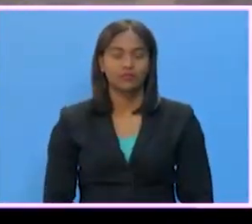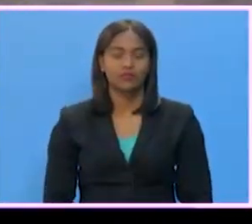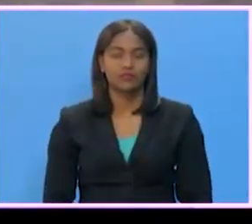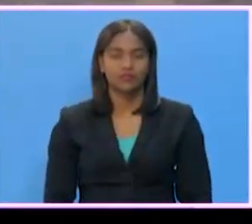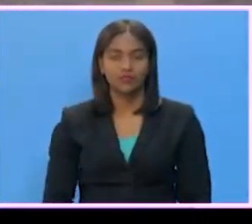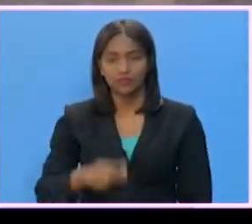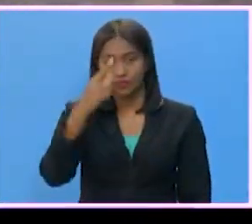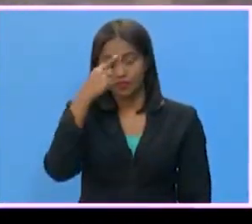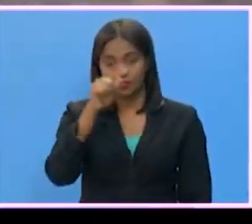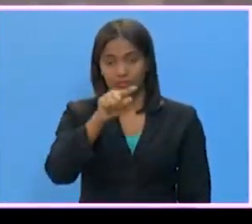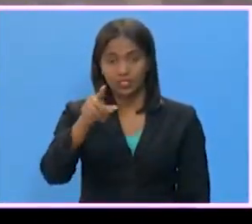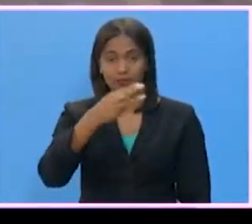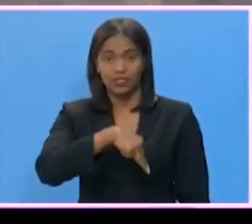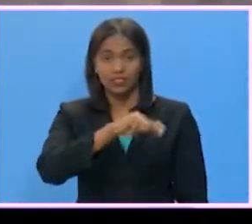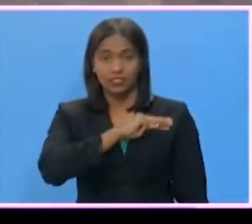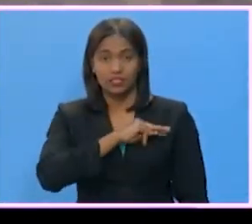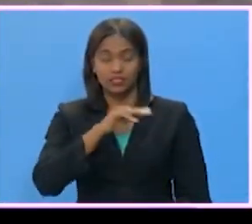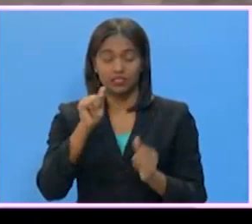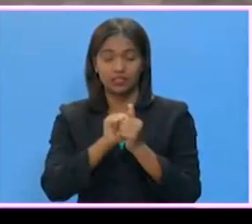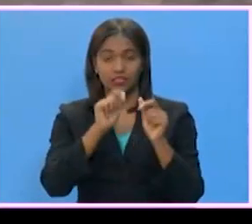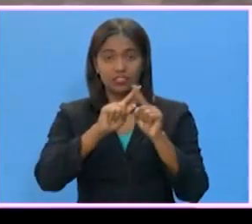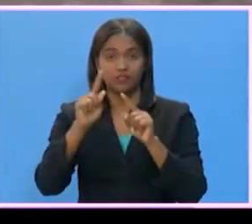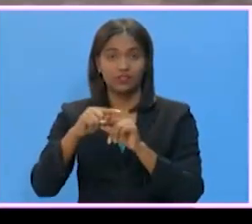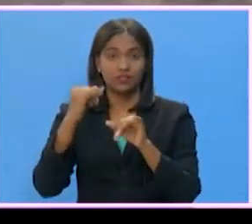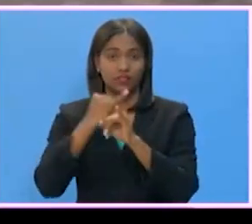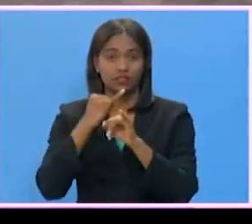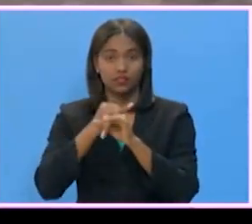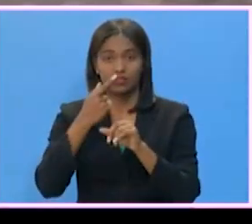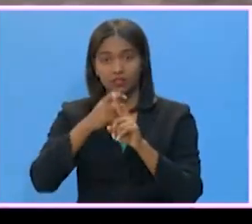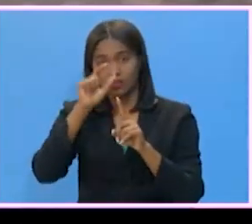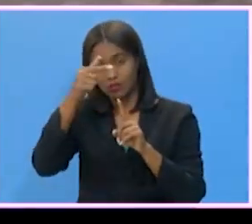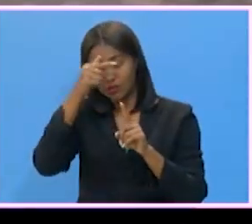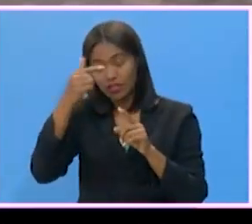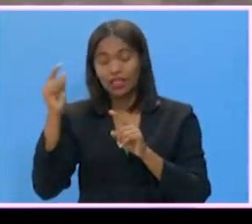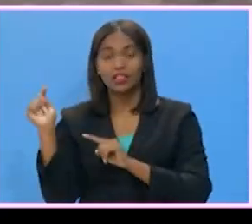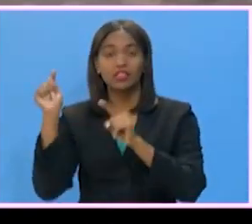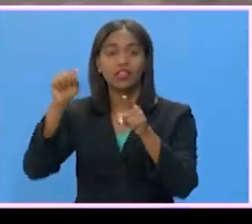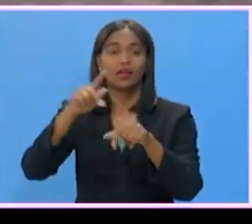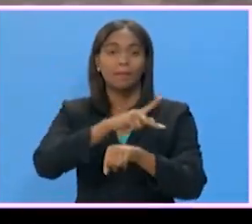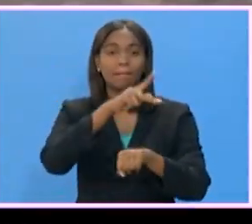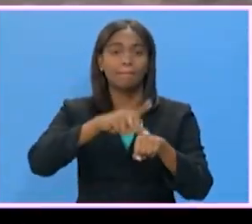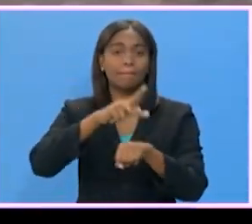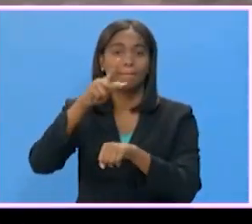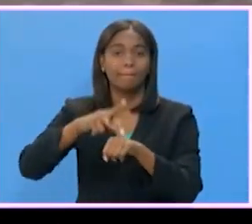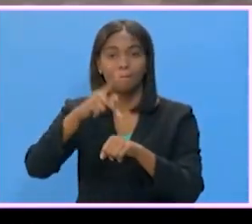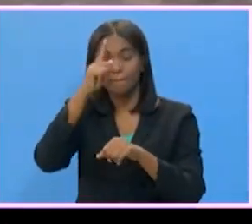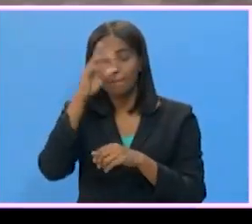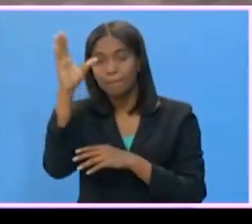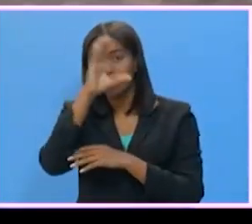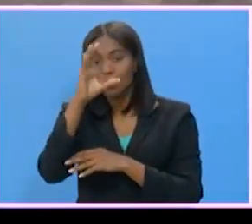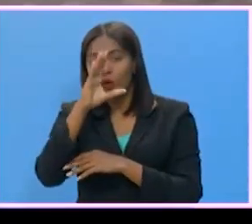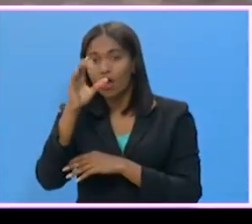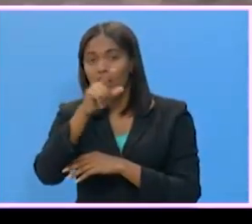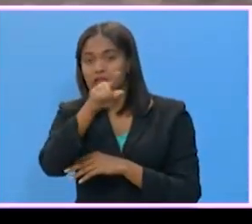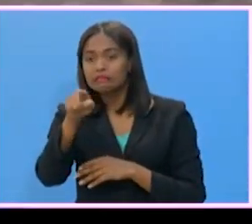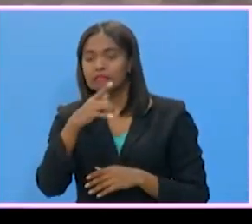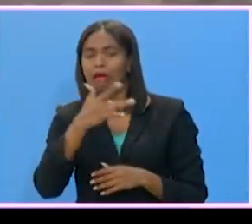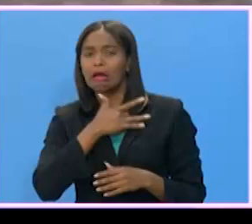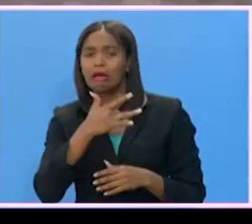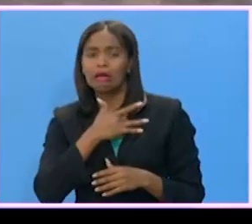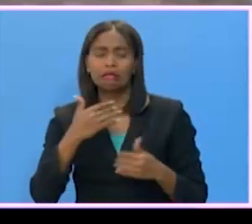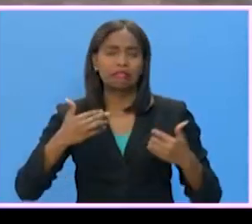los ministros y los directores generales de las distintas instituciones del Estado bajen a las provincias a recoger las inquietudes y